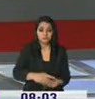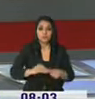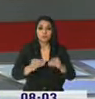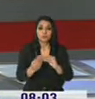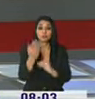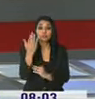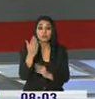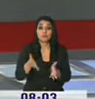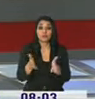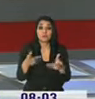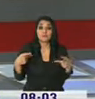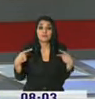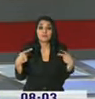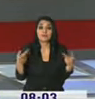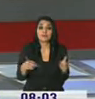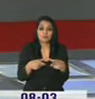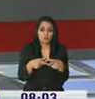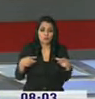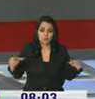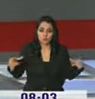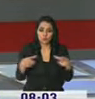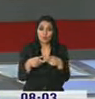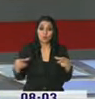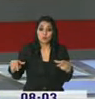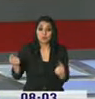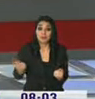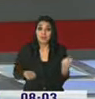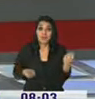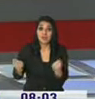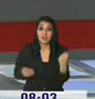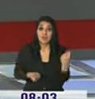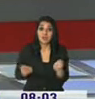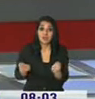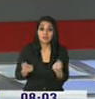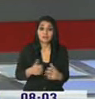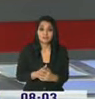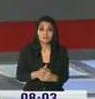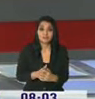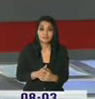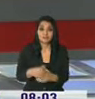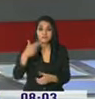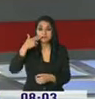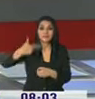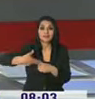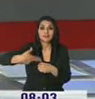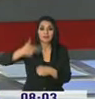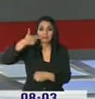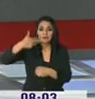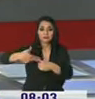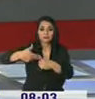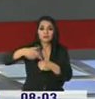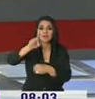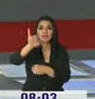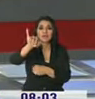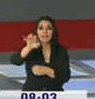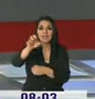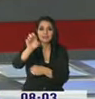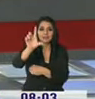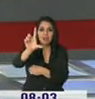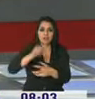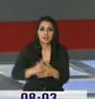Viva se registró un accidente donde un tráiler, este tráiler, escuchen bien, transportaba diésel,